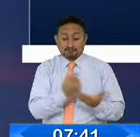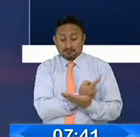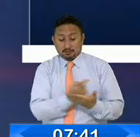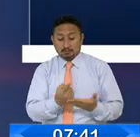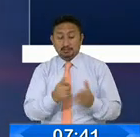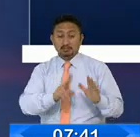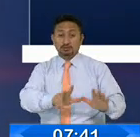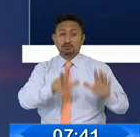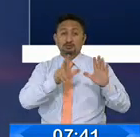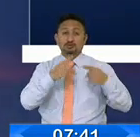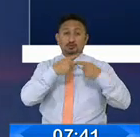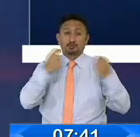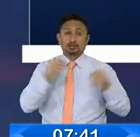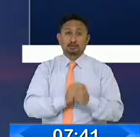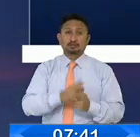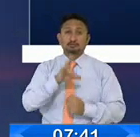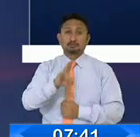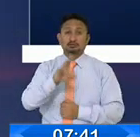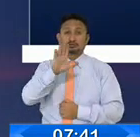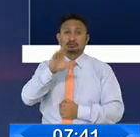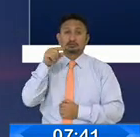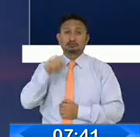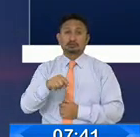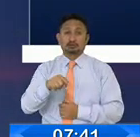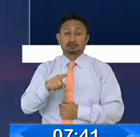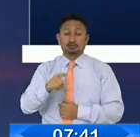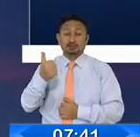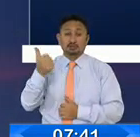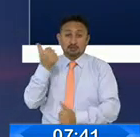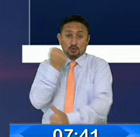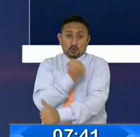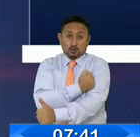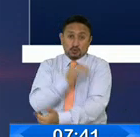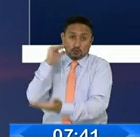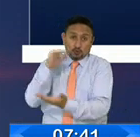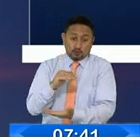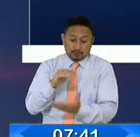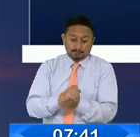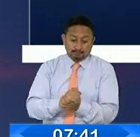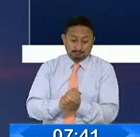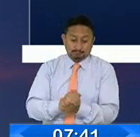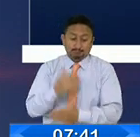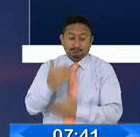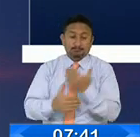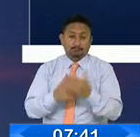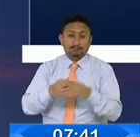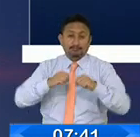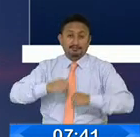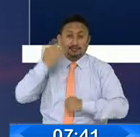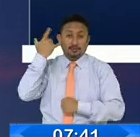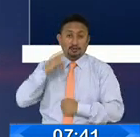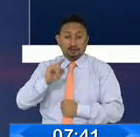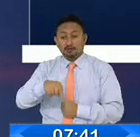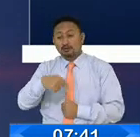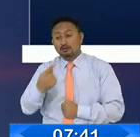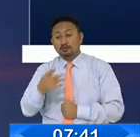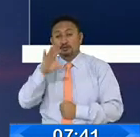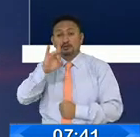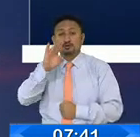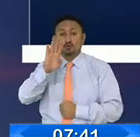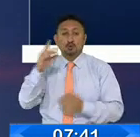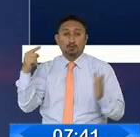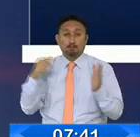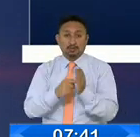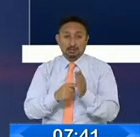arribarán 73.710 dosis de la farmacéutica Pfizer y está por confirmarse la fecha del arribo de las primeras